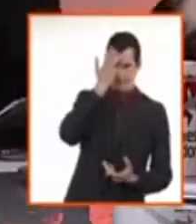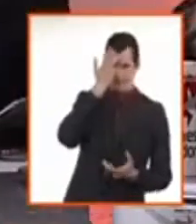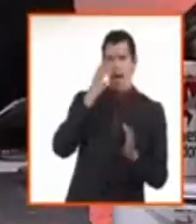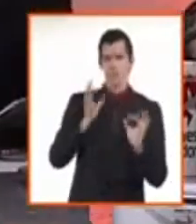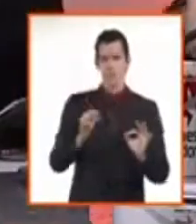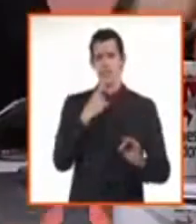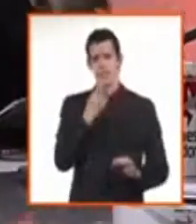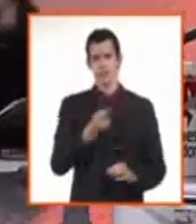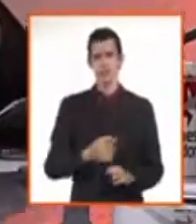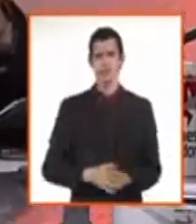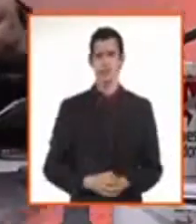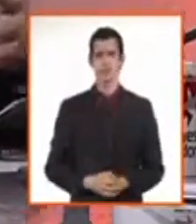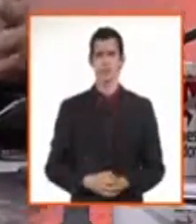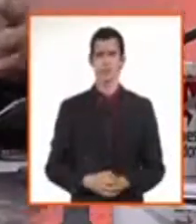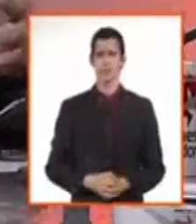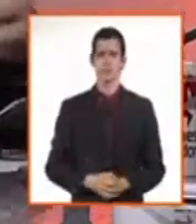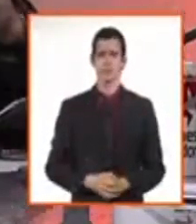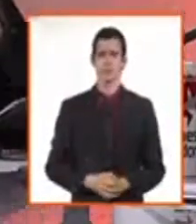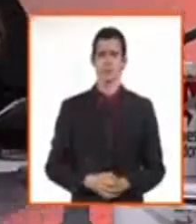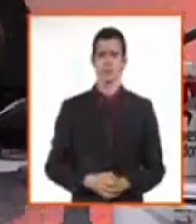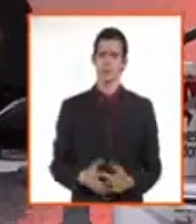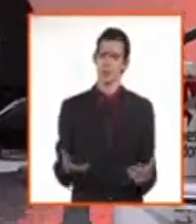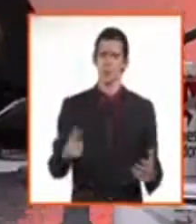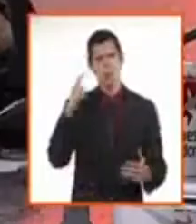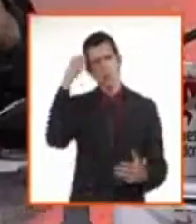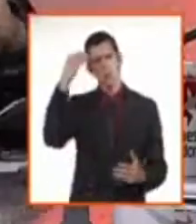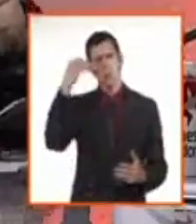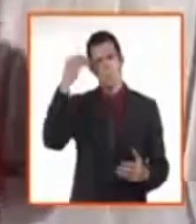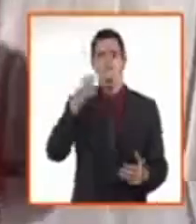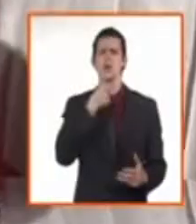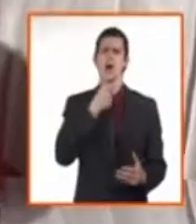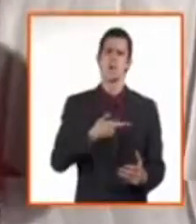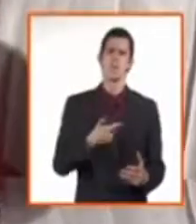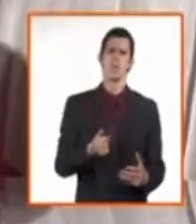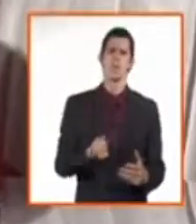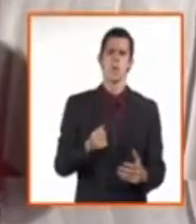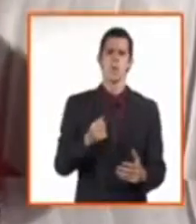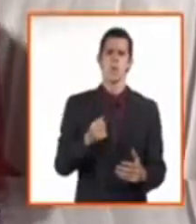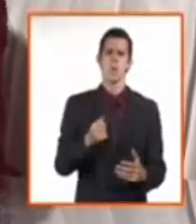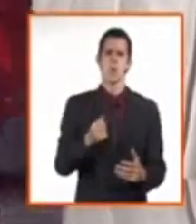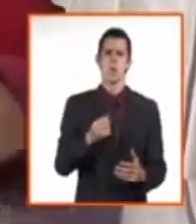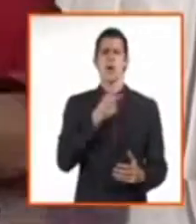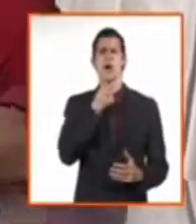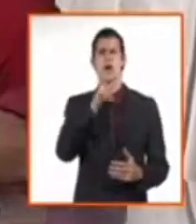extendidos creo que más duro estaba invitados evo morales